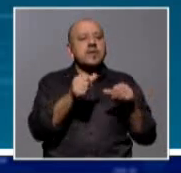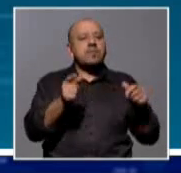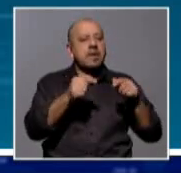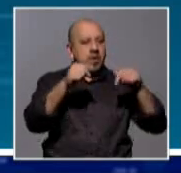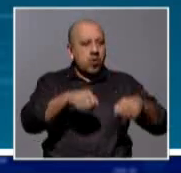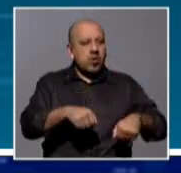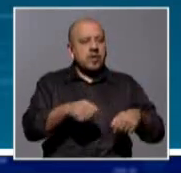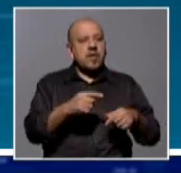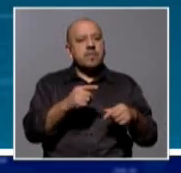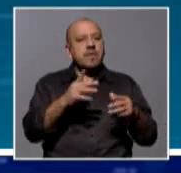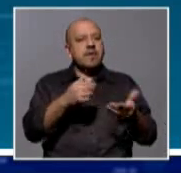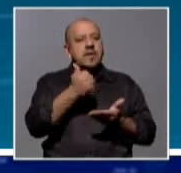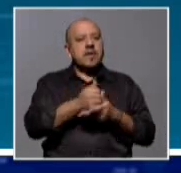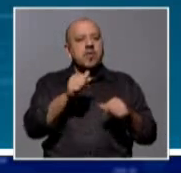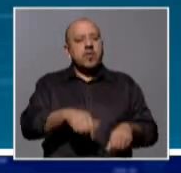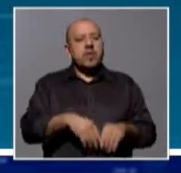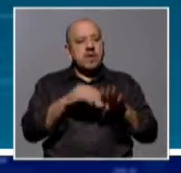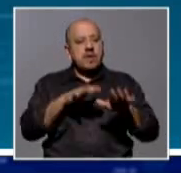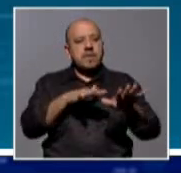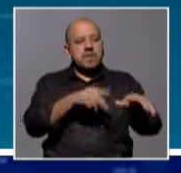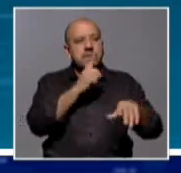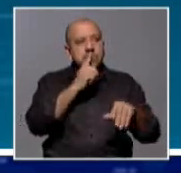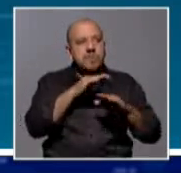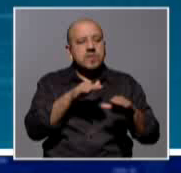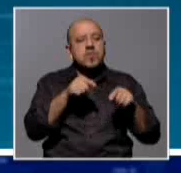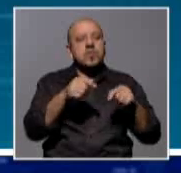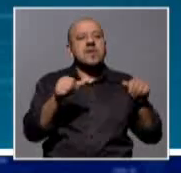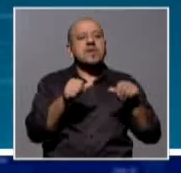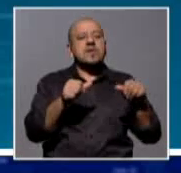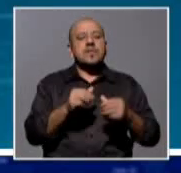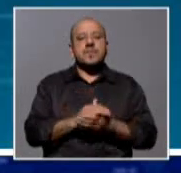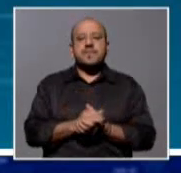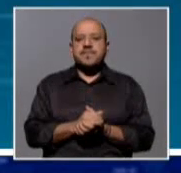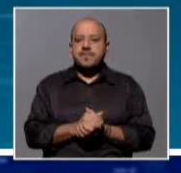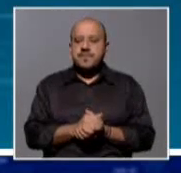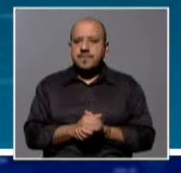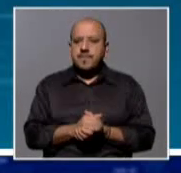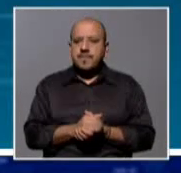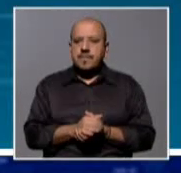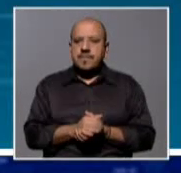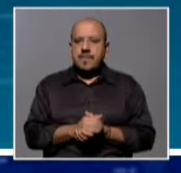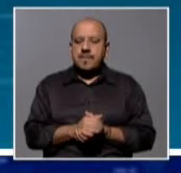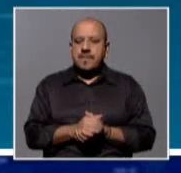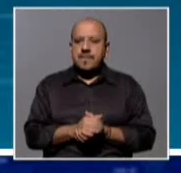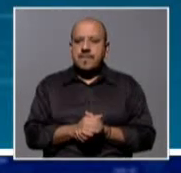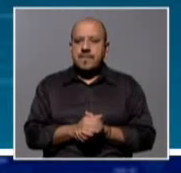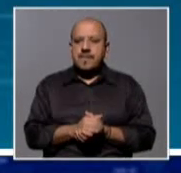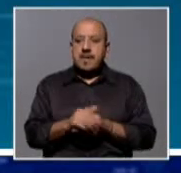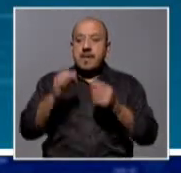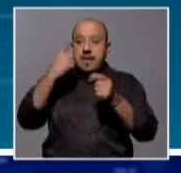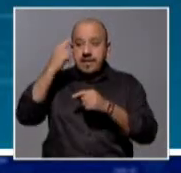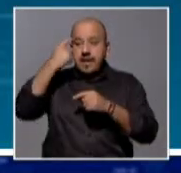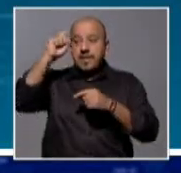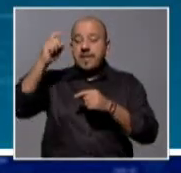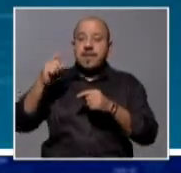día de hoy, para estar presentes en la Marcha del Silencio? Bien, la idea era, en el marco